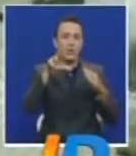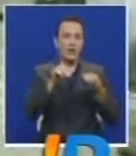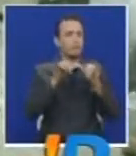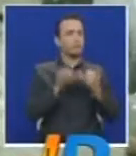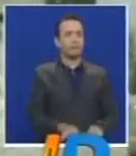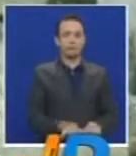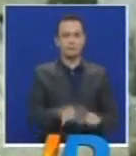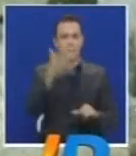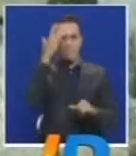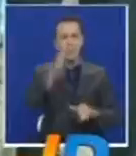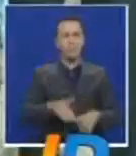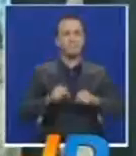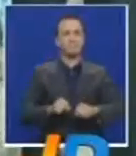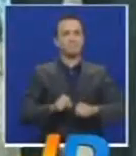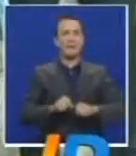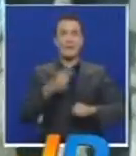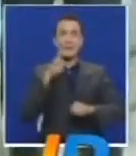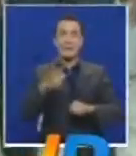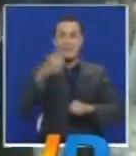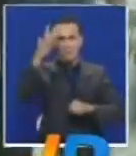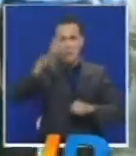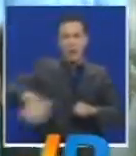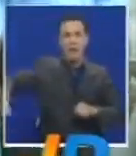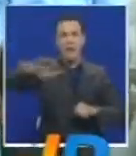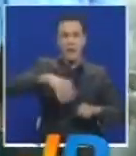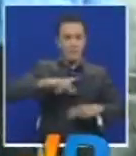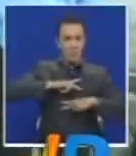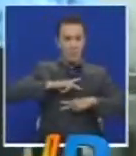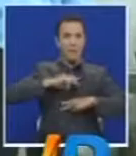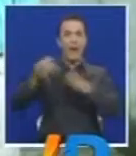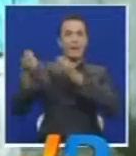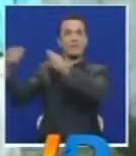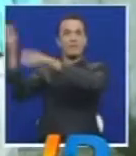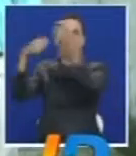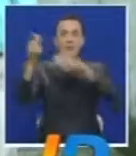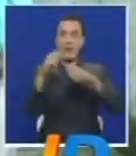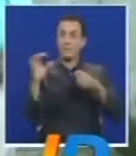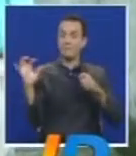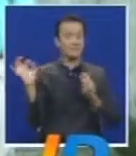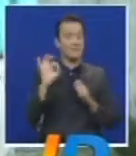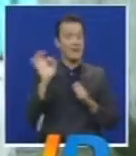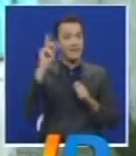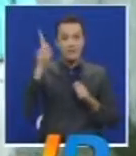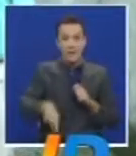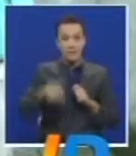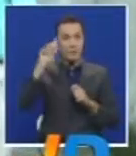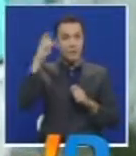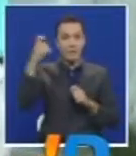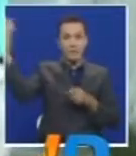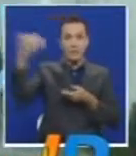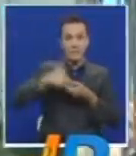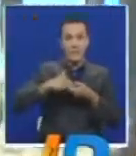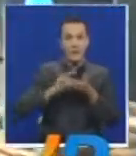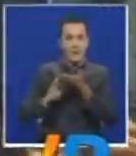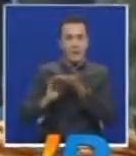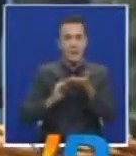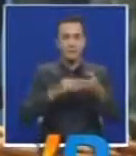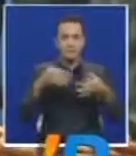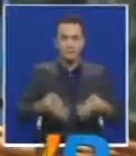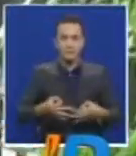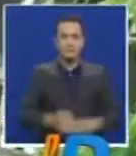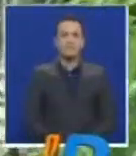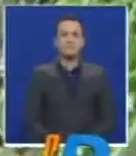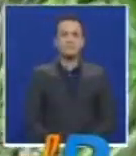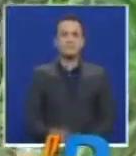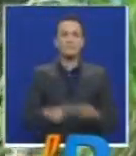las poblaciones indígenas. Los manifestantes señalaron que permanecerán allí hasta que el gobierno se siente a hablar con ellos.